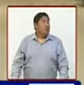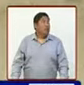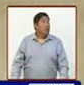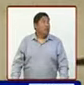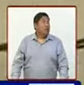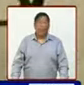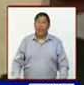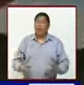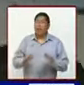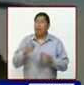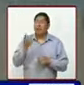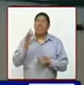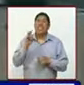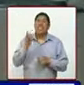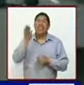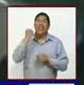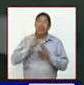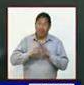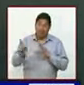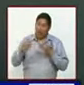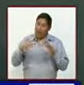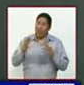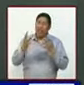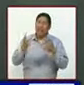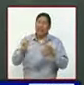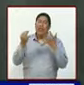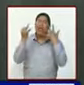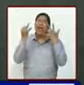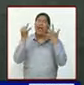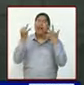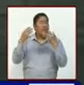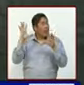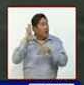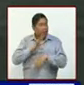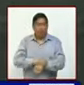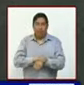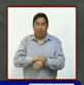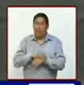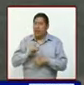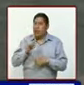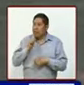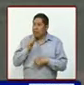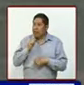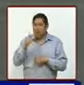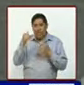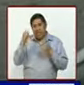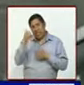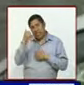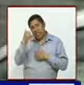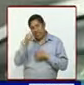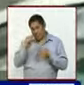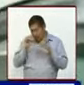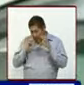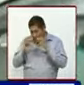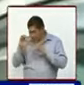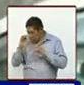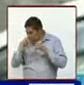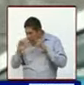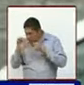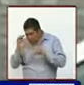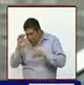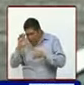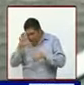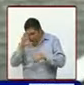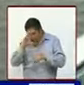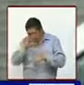De los 17 se han recapturado ya 7, estamos tras los pasos de 10 personas todavía para recapturar y